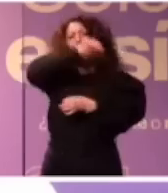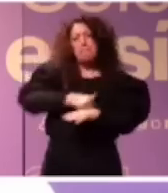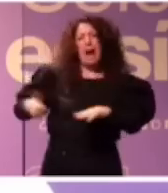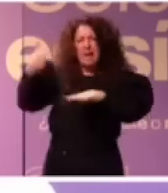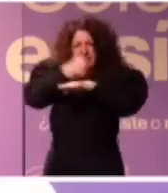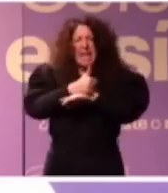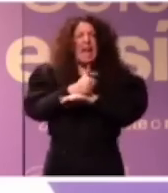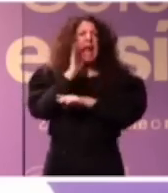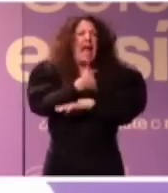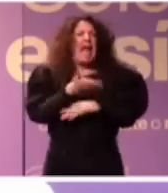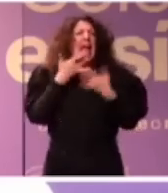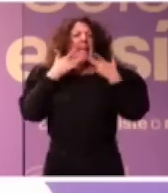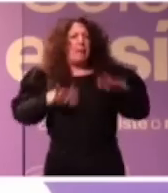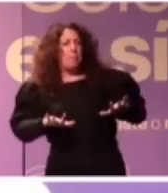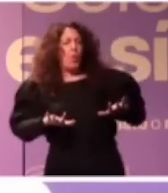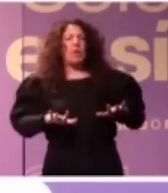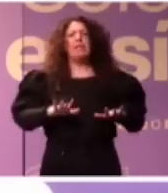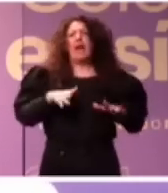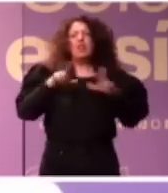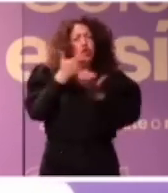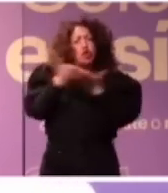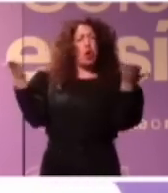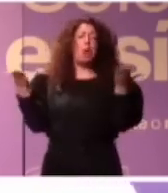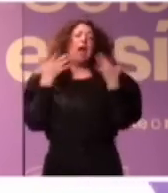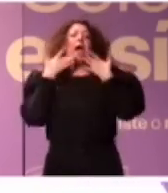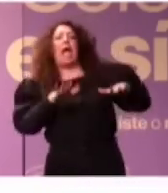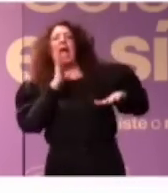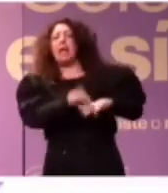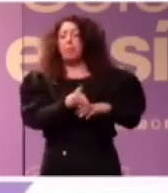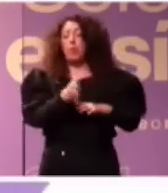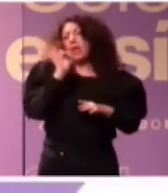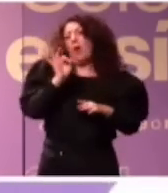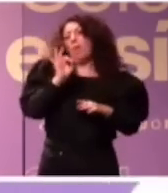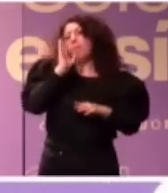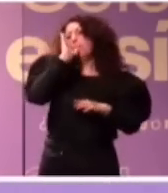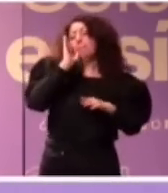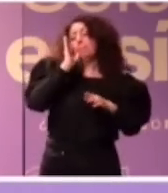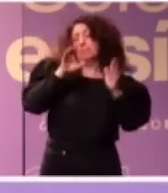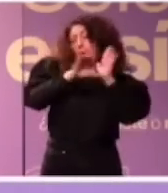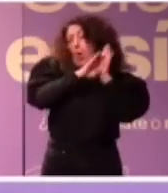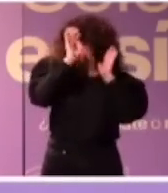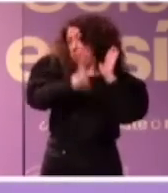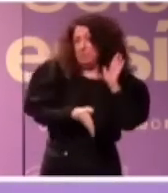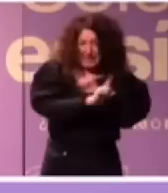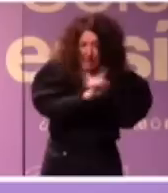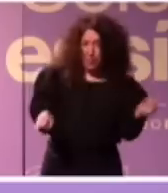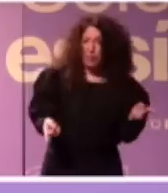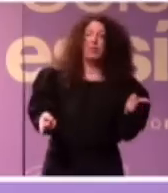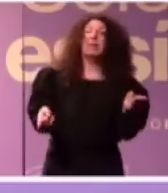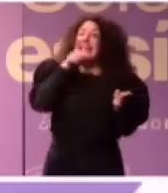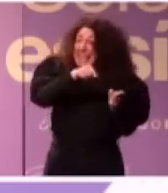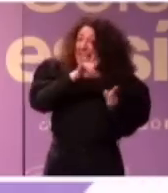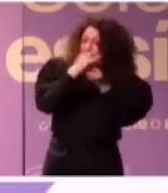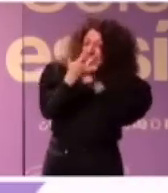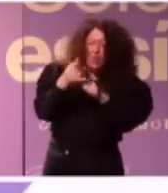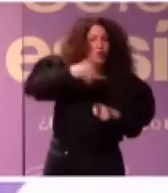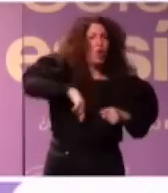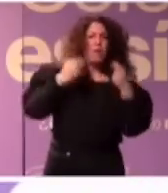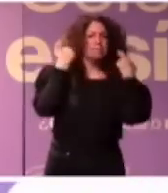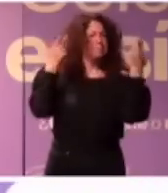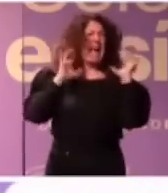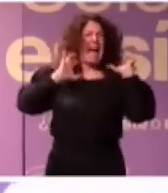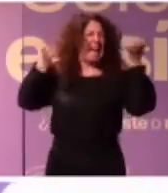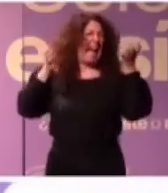social y penal de los agresores sexuales en nuestro país. Eso es lo que ocurrió. Una rebelión